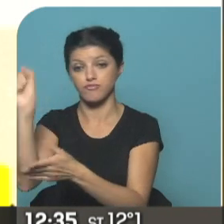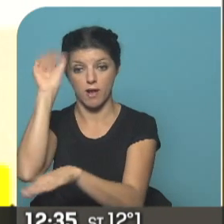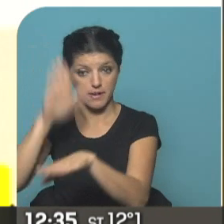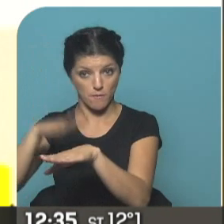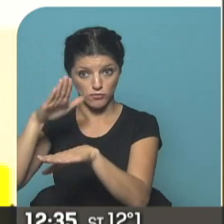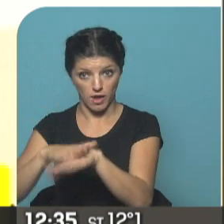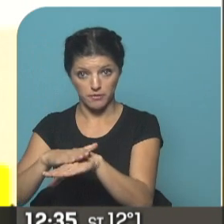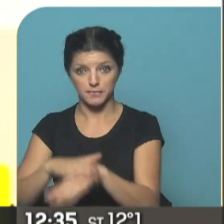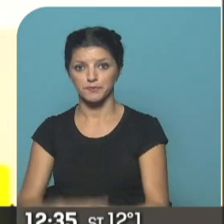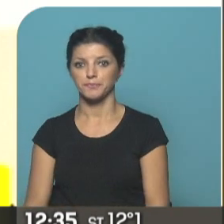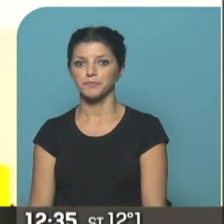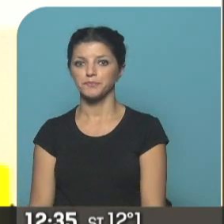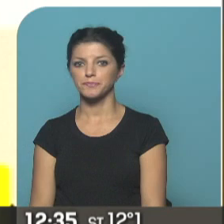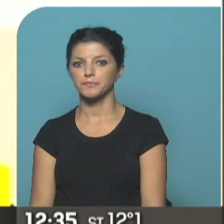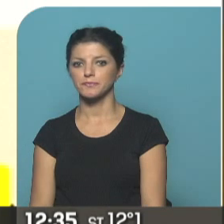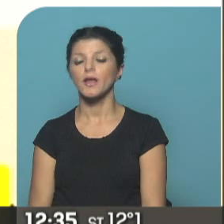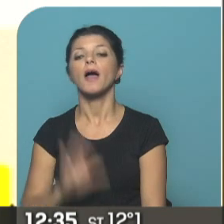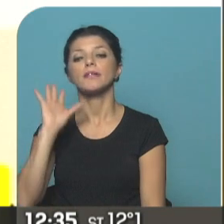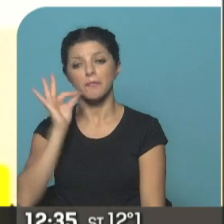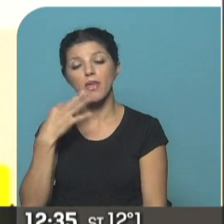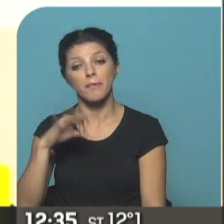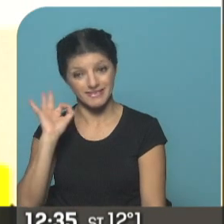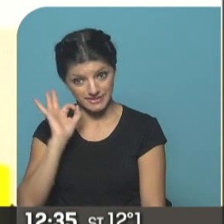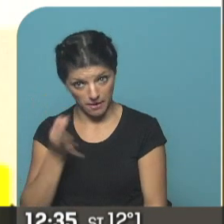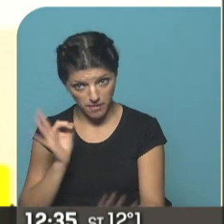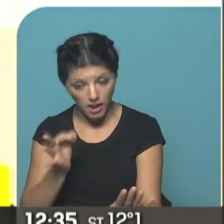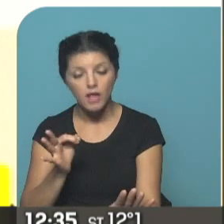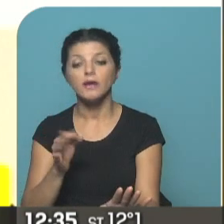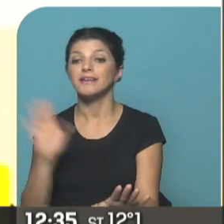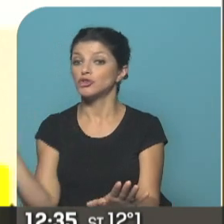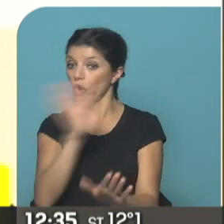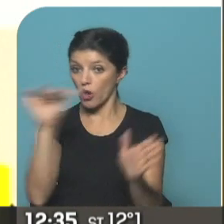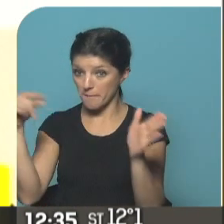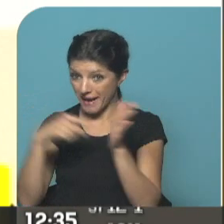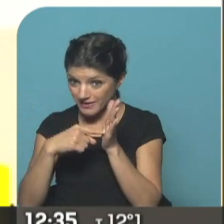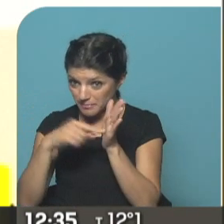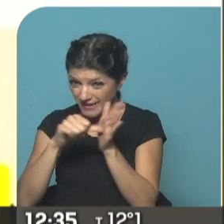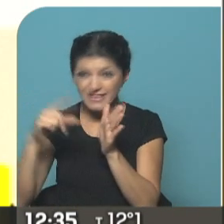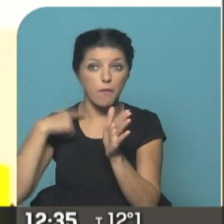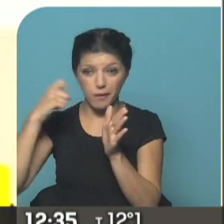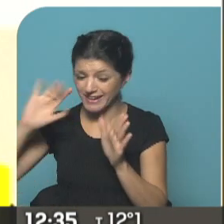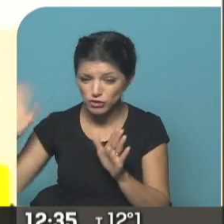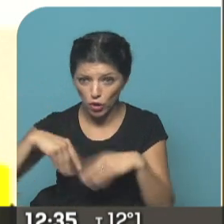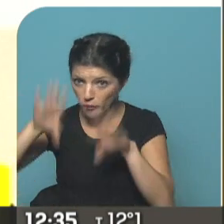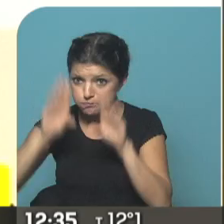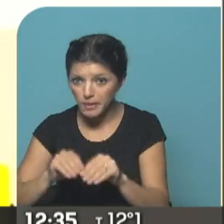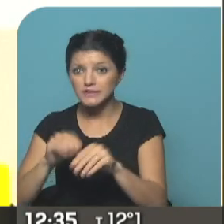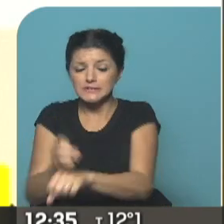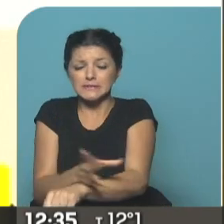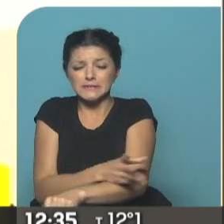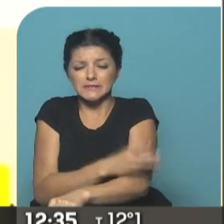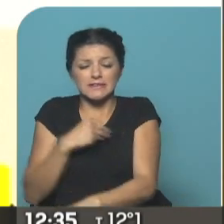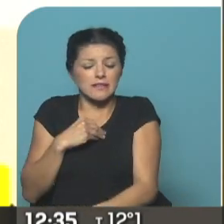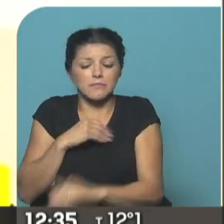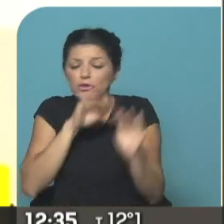esta barbaridad. Han de saber también que toda España se conmueve con el mismo